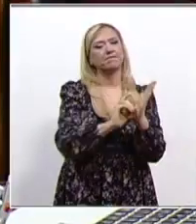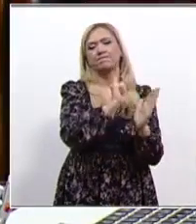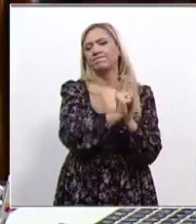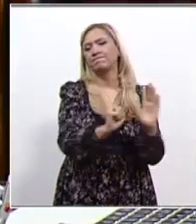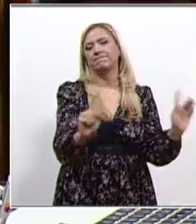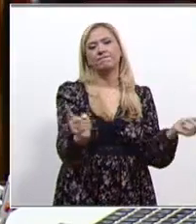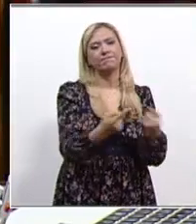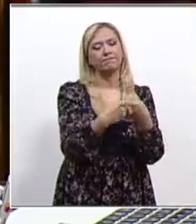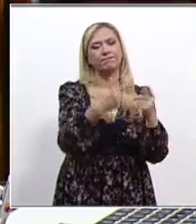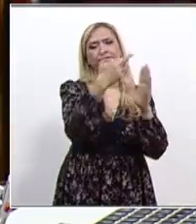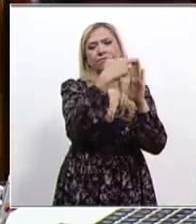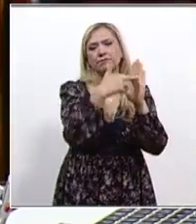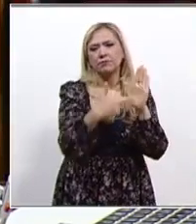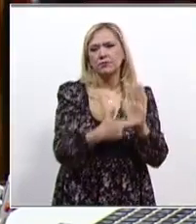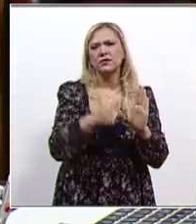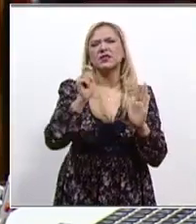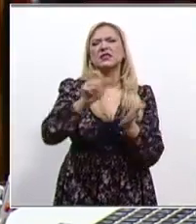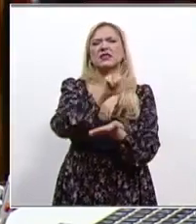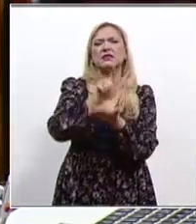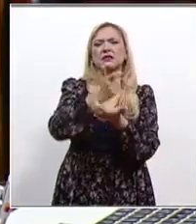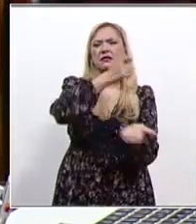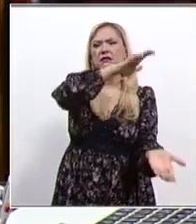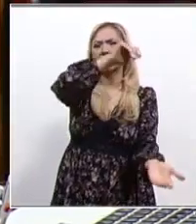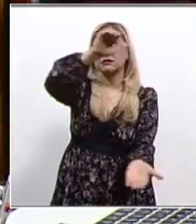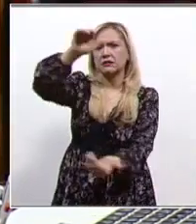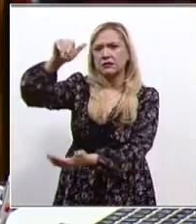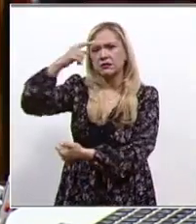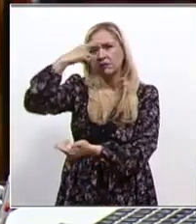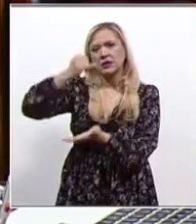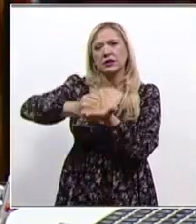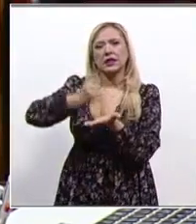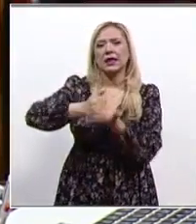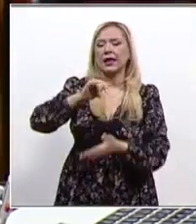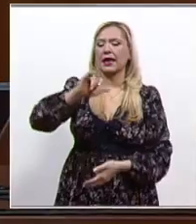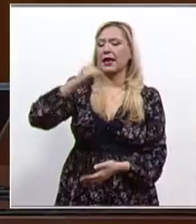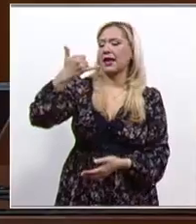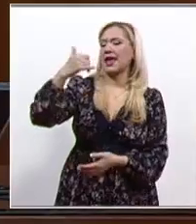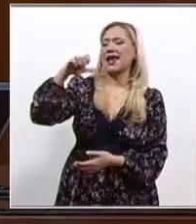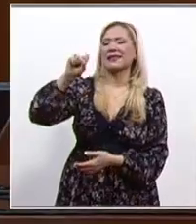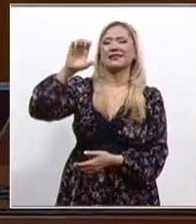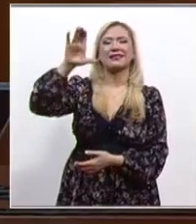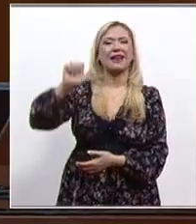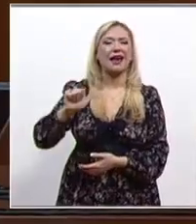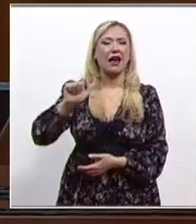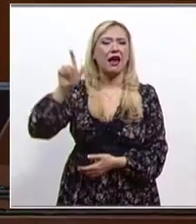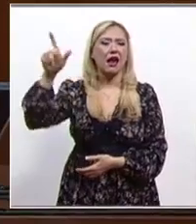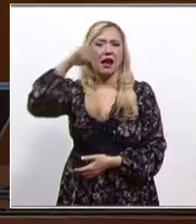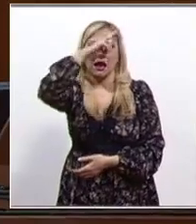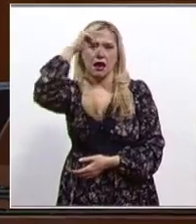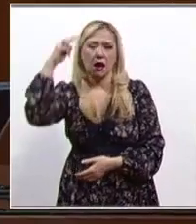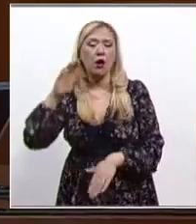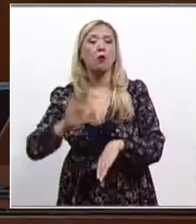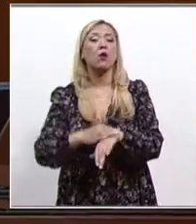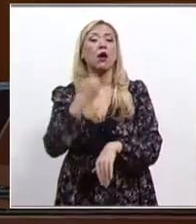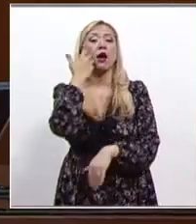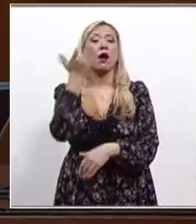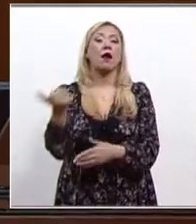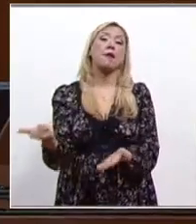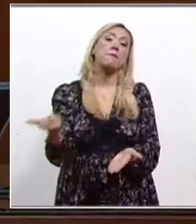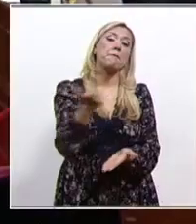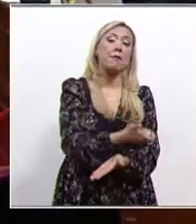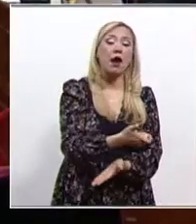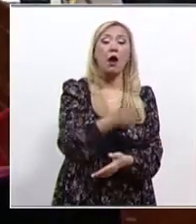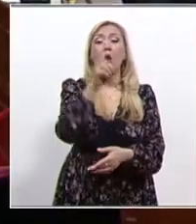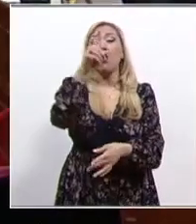de disposiciones de la Ley de Ingresos del municipio de La Yesca, Nayarit, que preveían el cobro por la certificación desde una